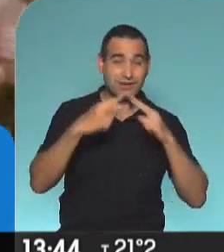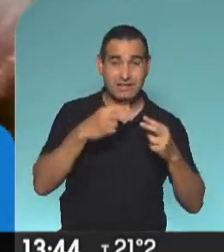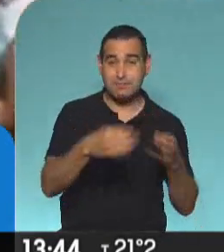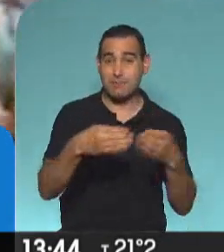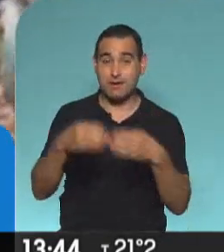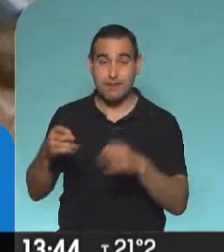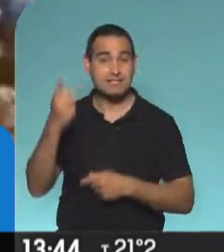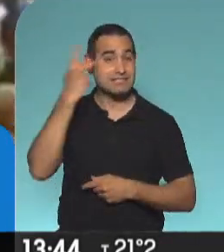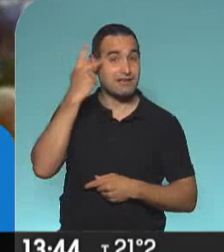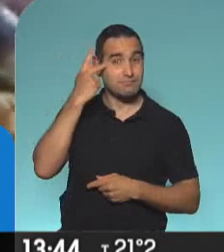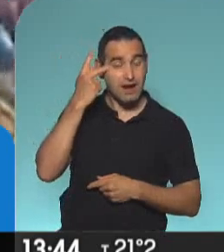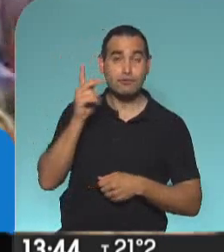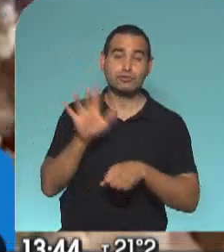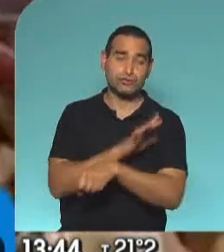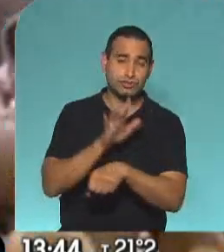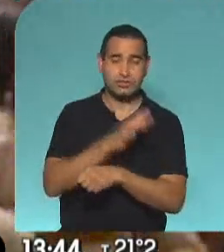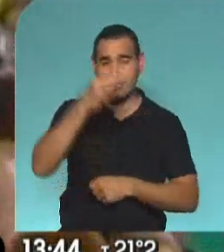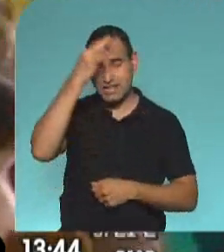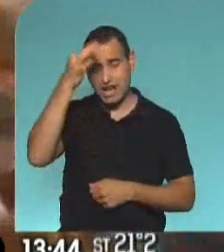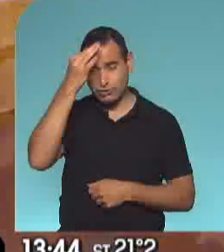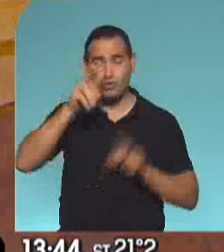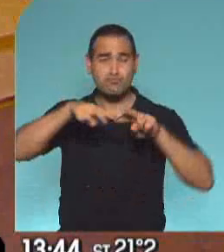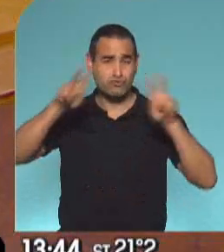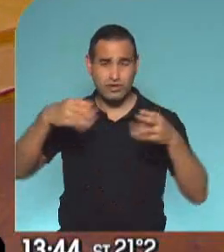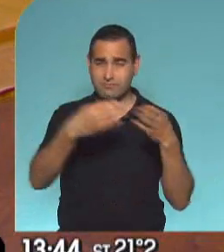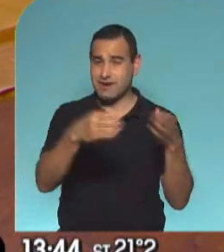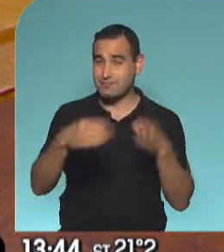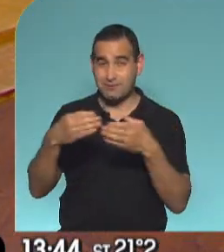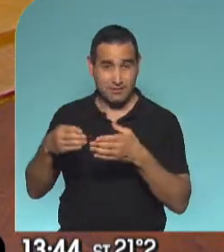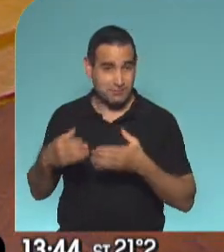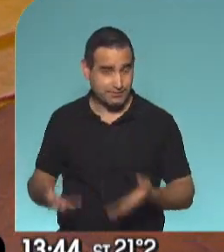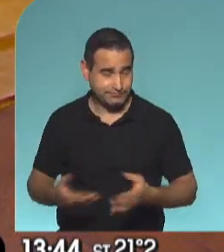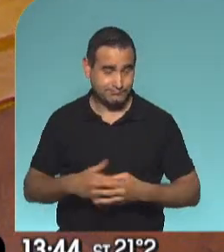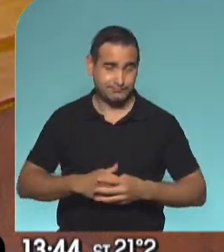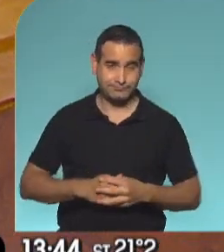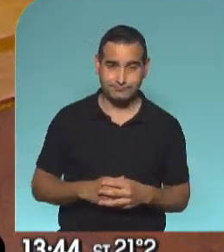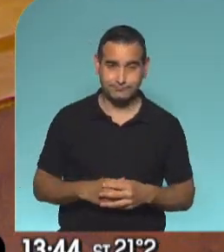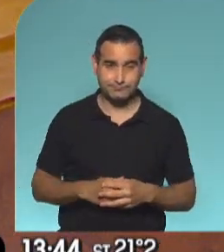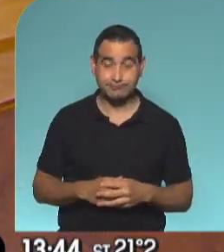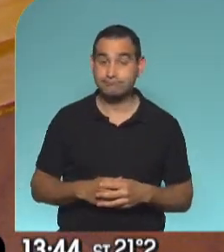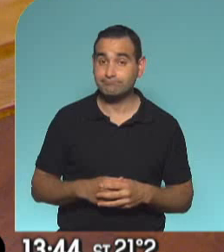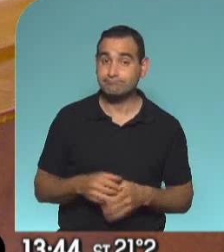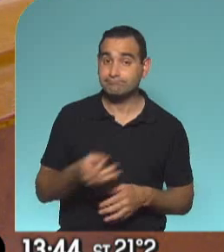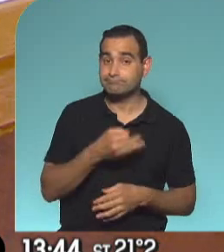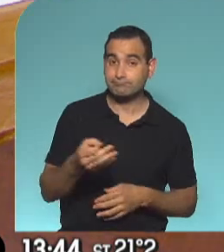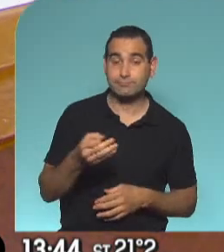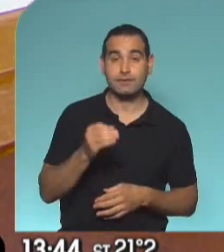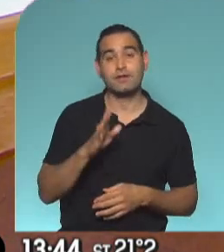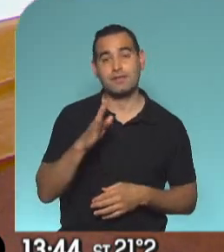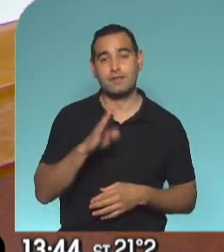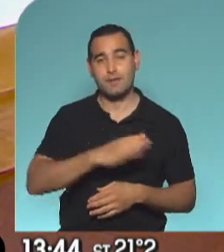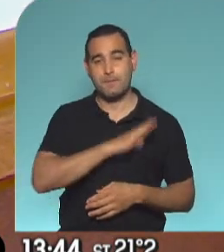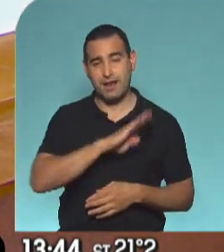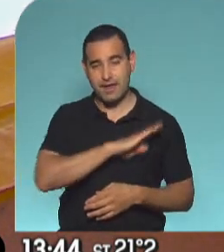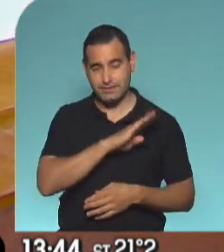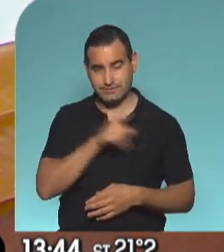Pablo volvieron a funcionar cines, teatros y museos. Nada sucede mientras todo sucede. Claro que sí, la ciudad de Belén, ¿eh? Allí es